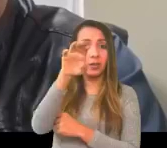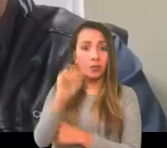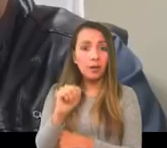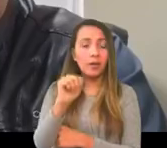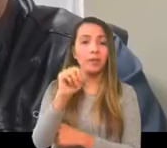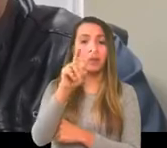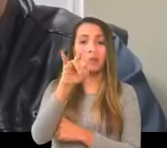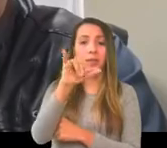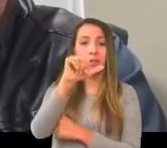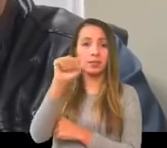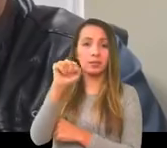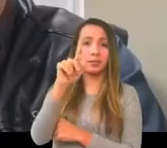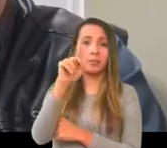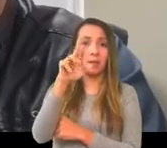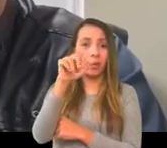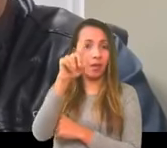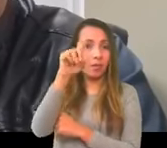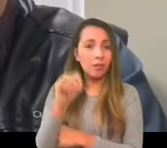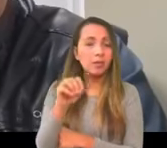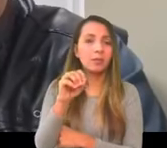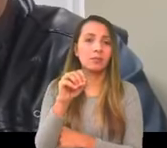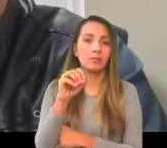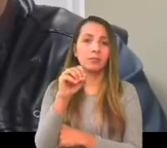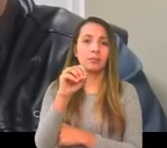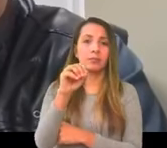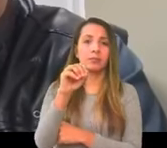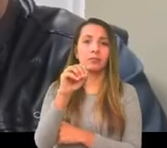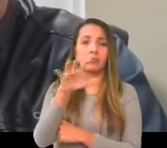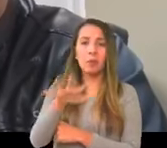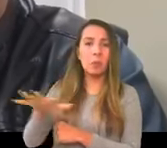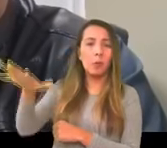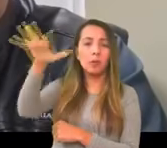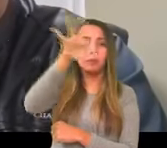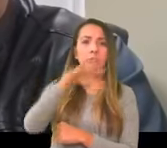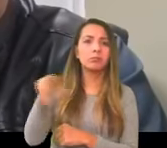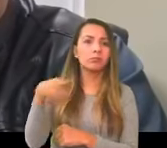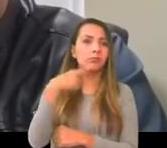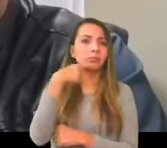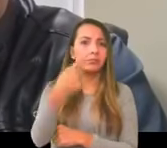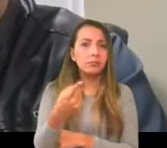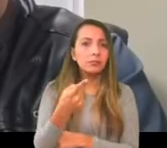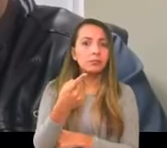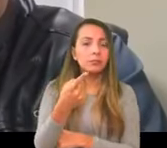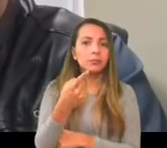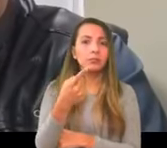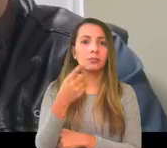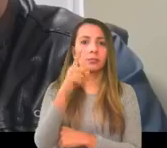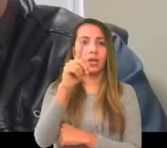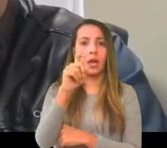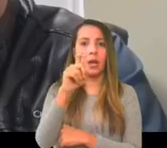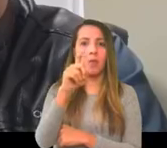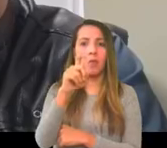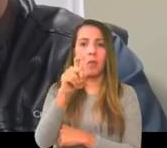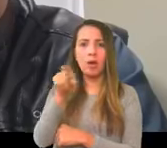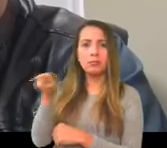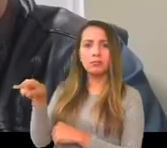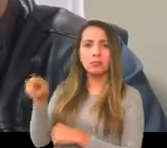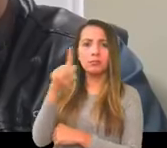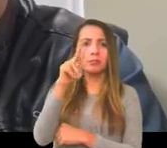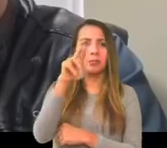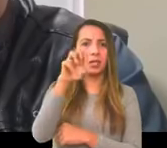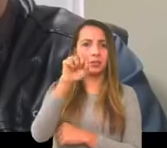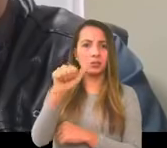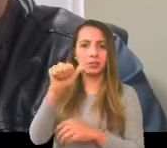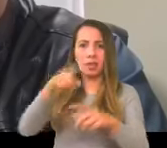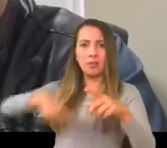del Prado y en esa zona de las Lomitas, hablan de que le están enviando agua de la presa, la cual ya está contaminada con aguas negras que